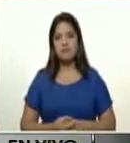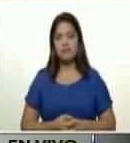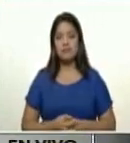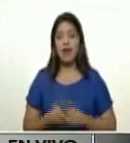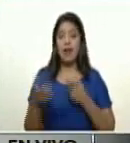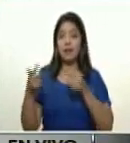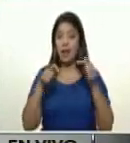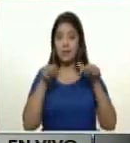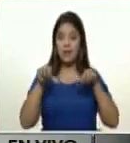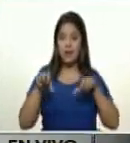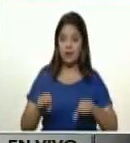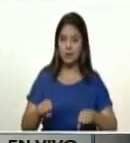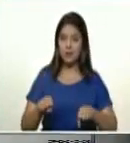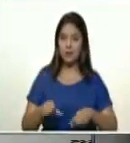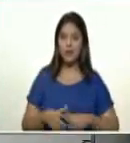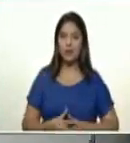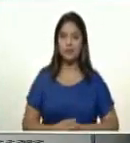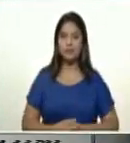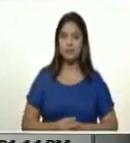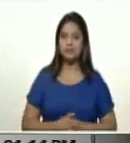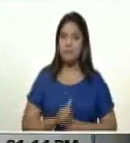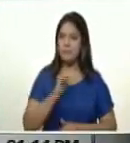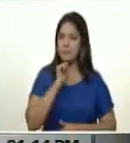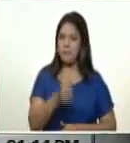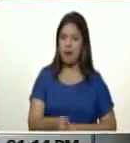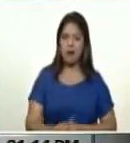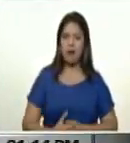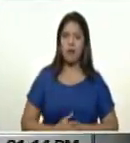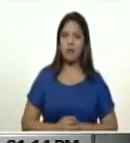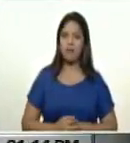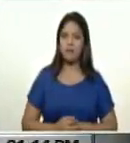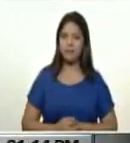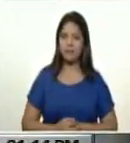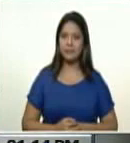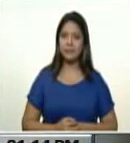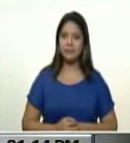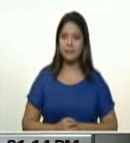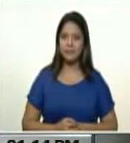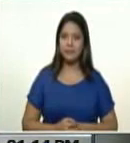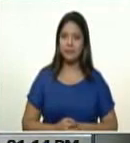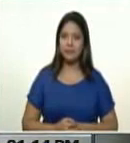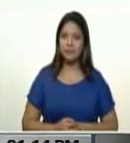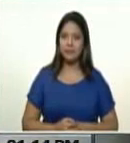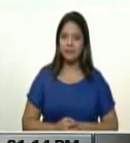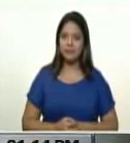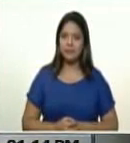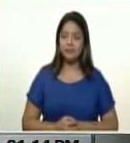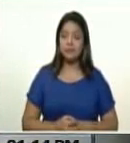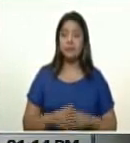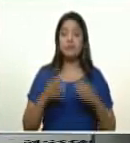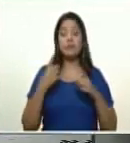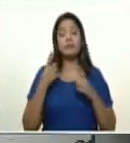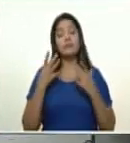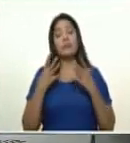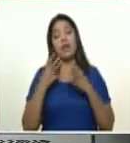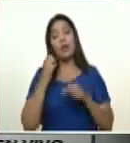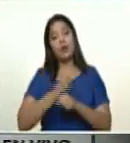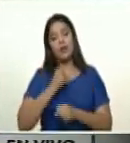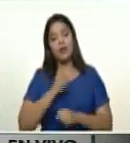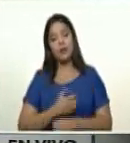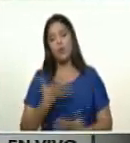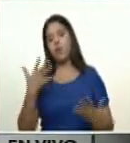capitalismo inhumano, valga la redundancia. Y los trabajadores, bueno, recibieron su